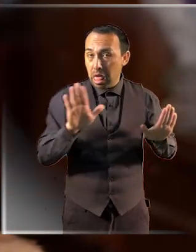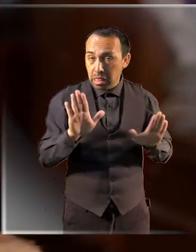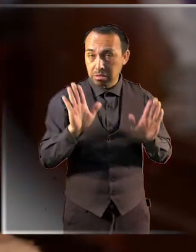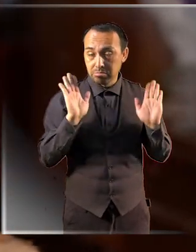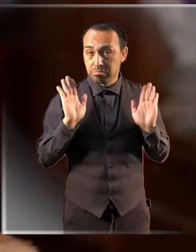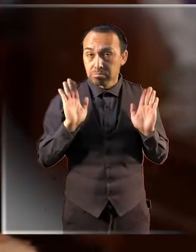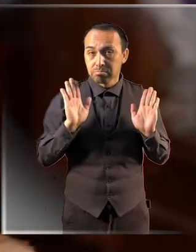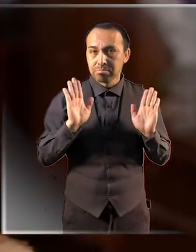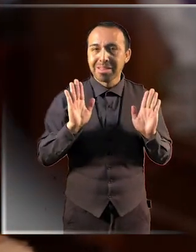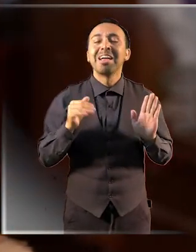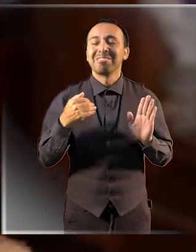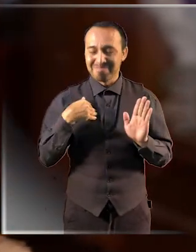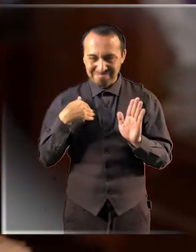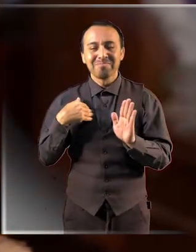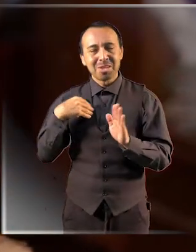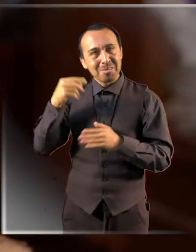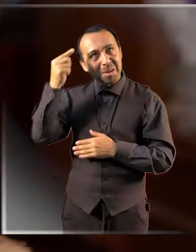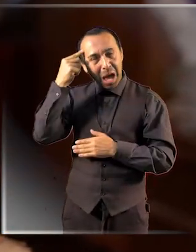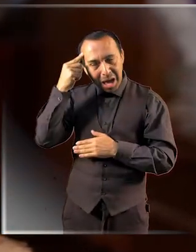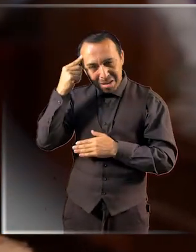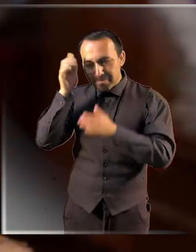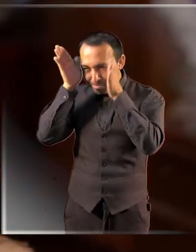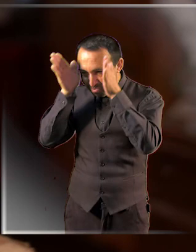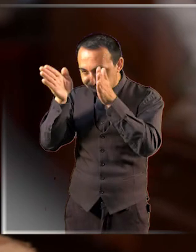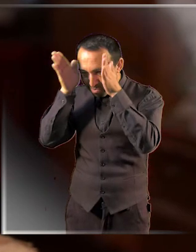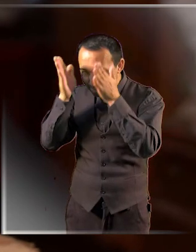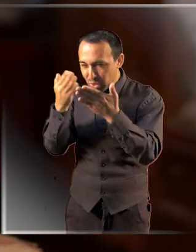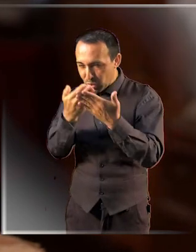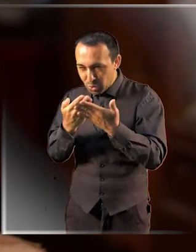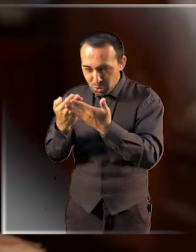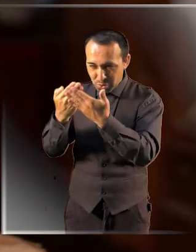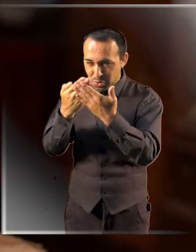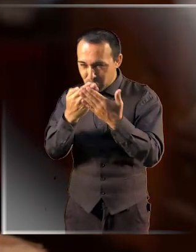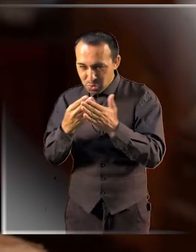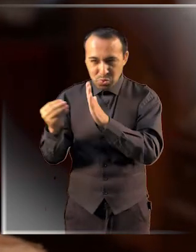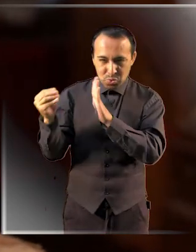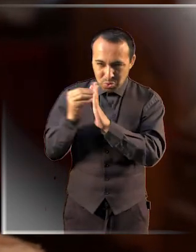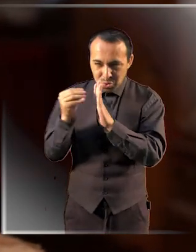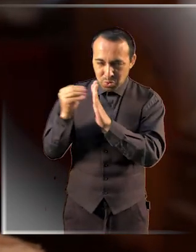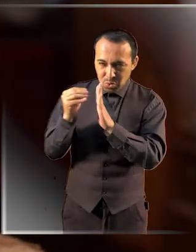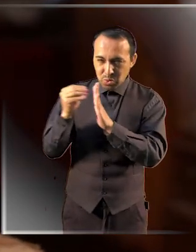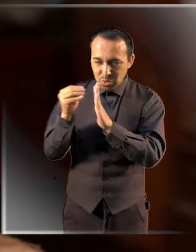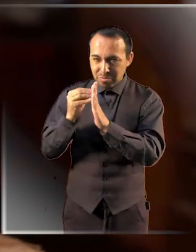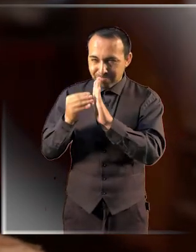jugar los campeonatos. Entonces, yo empecé a concentrarme